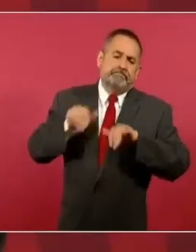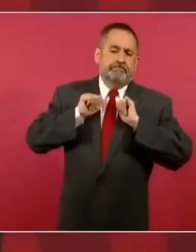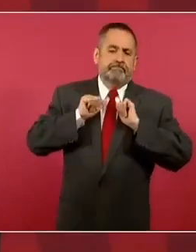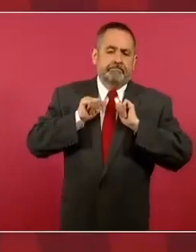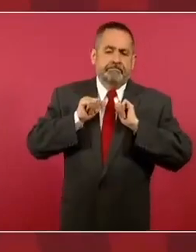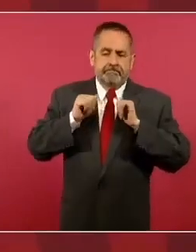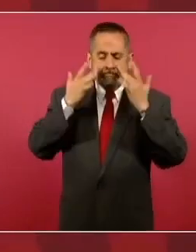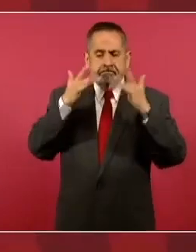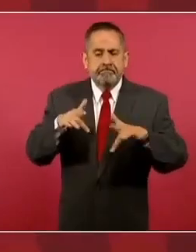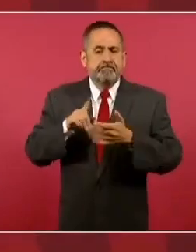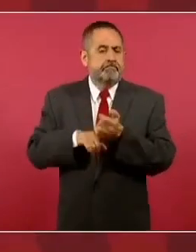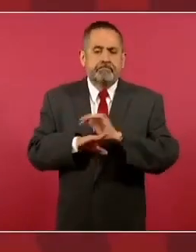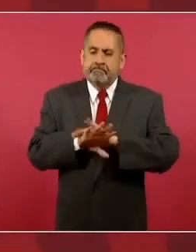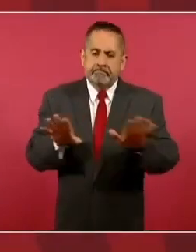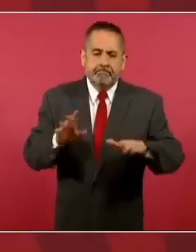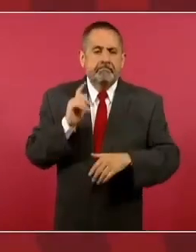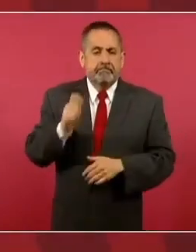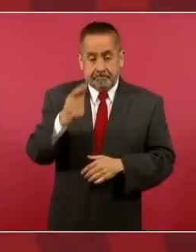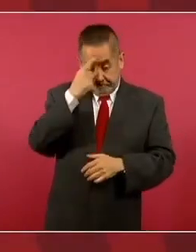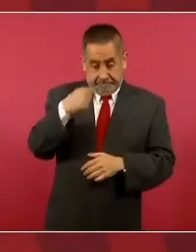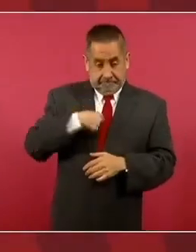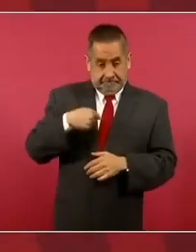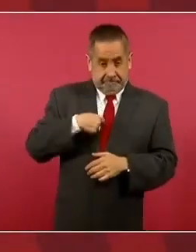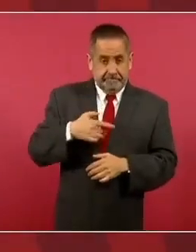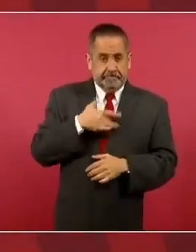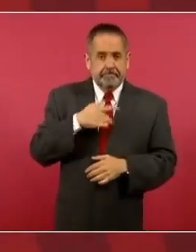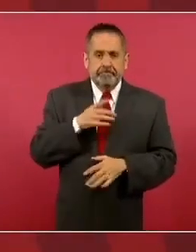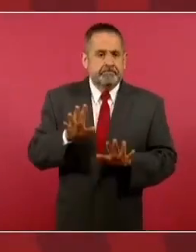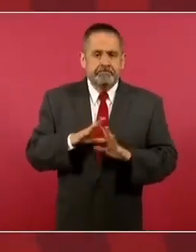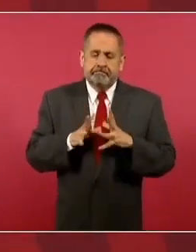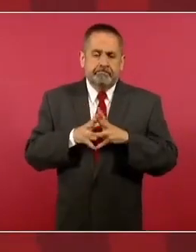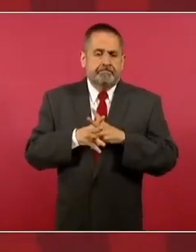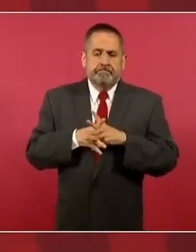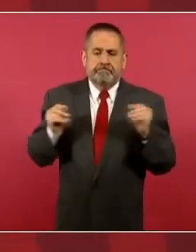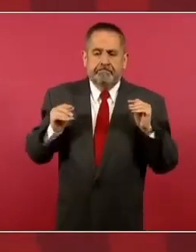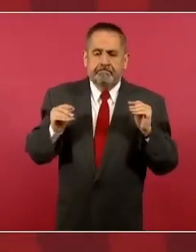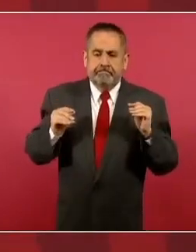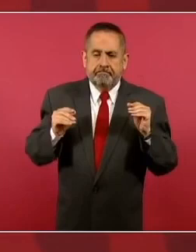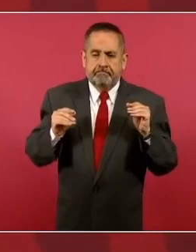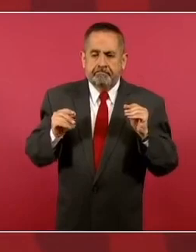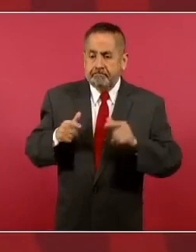es sinónimo para mí de desaparecer